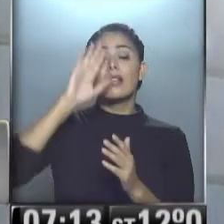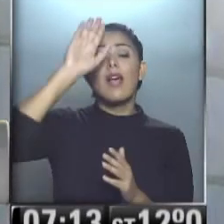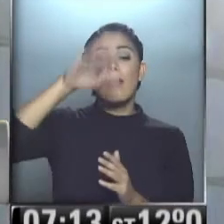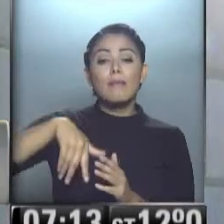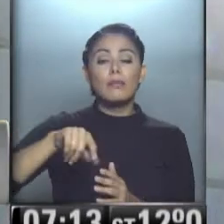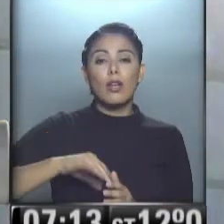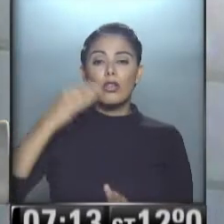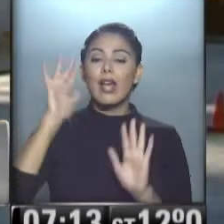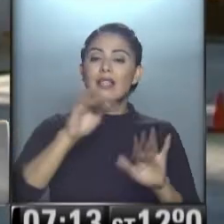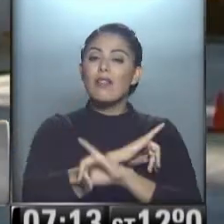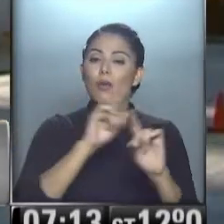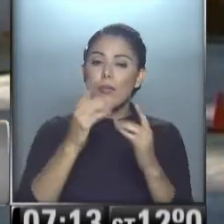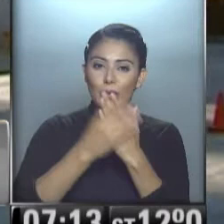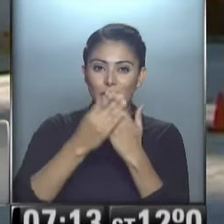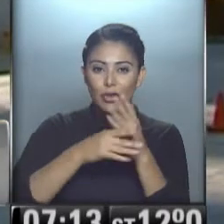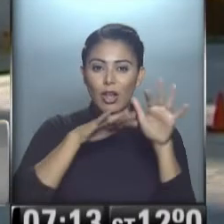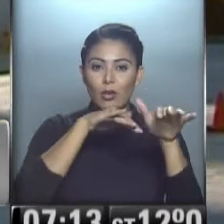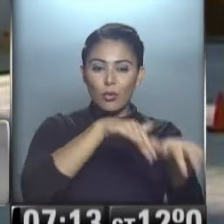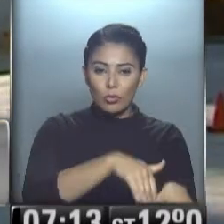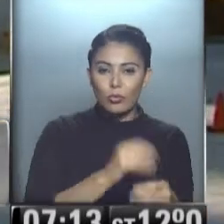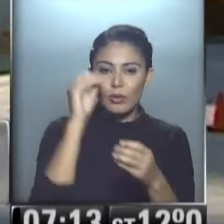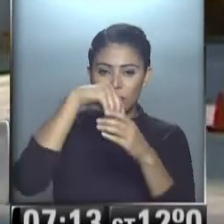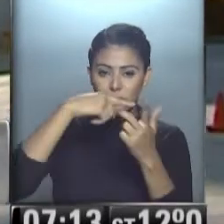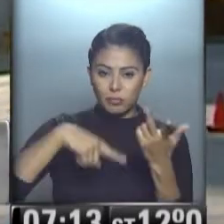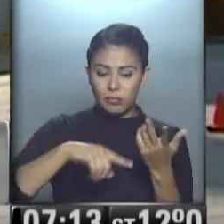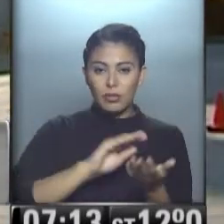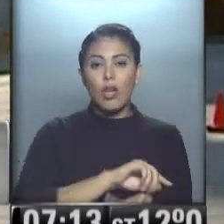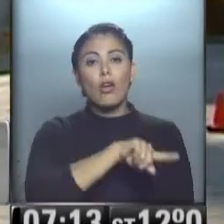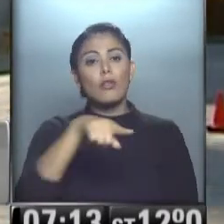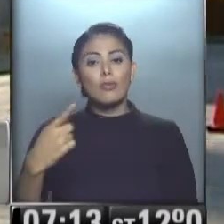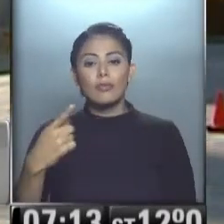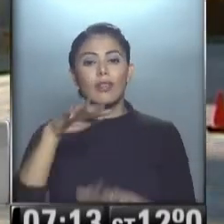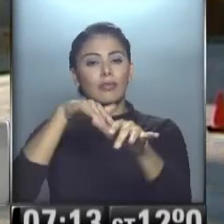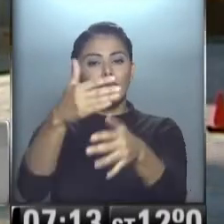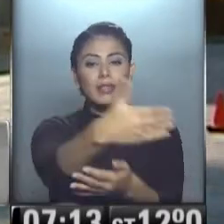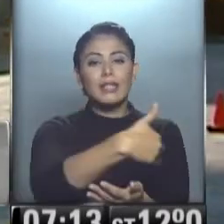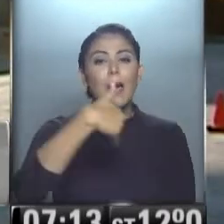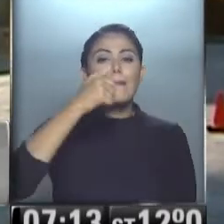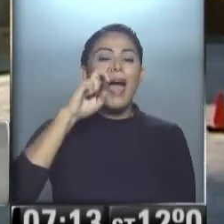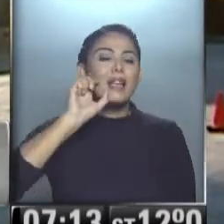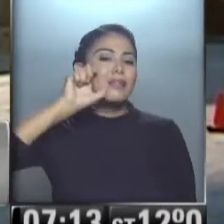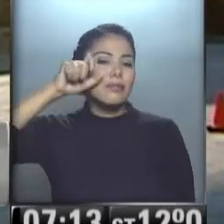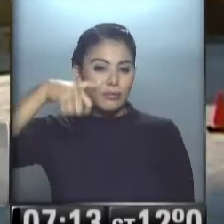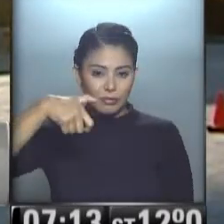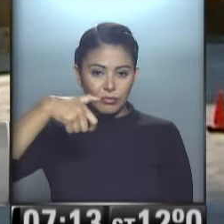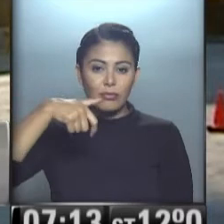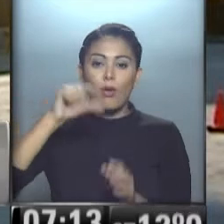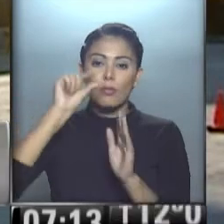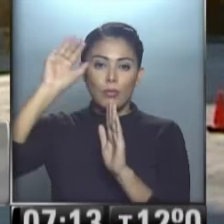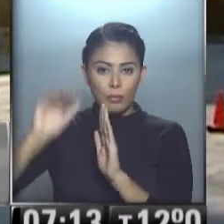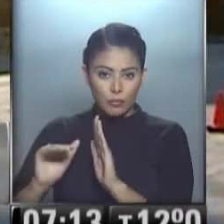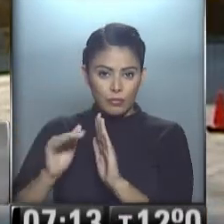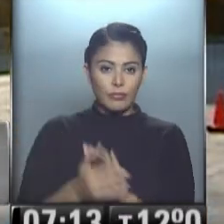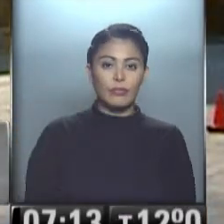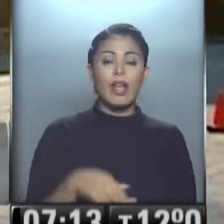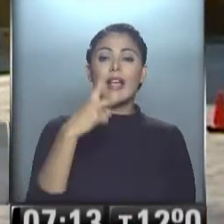años, según lo informó el Ministerio de Agricultura, Ganadería y Pesca. En contrapartida, la cosecha de maíz resultó levemente inferior. Durante